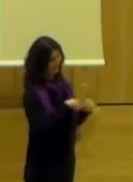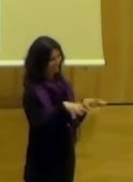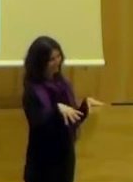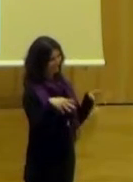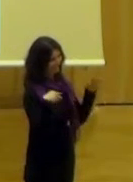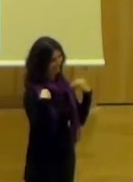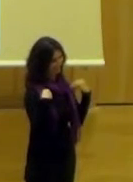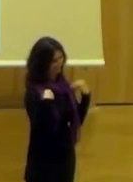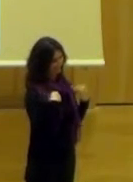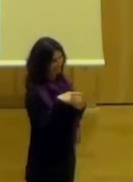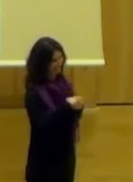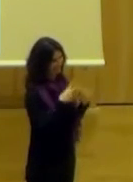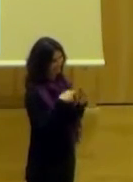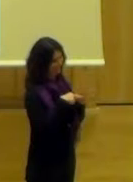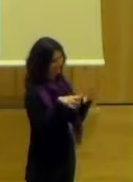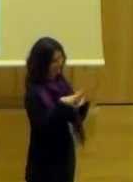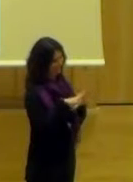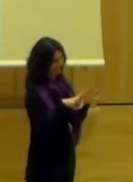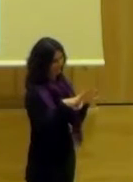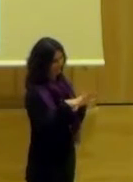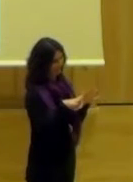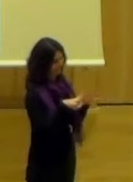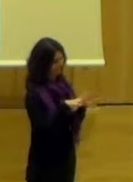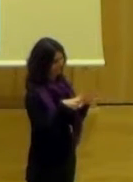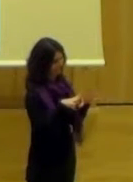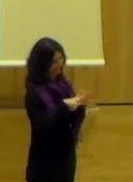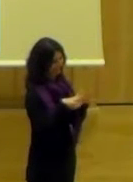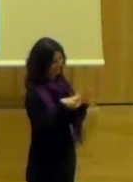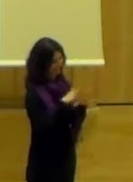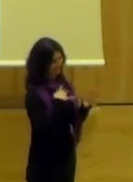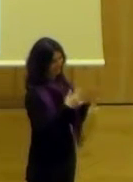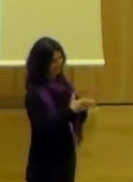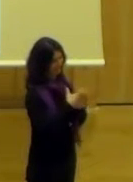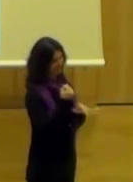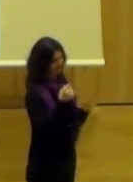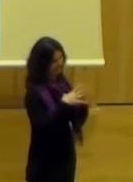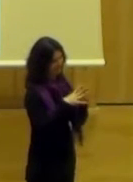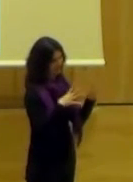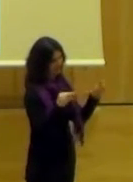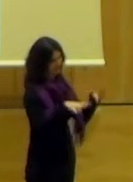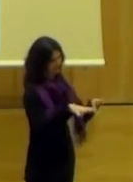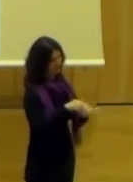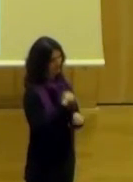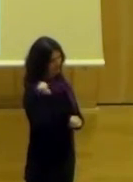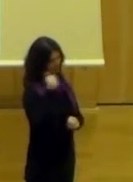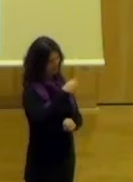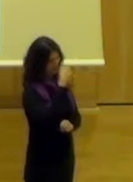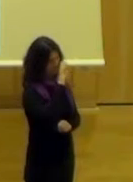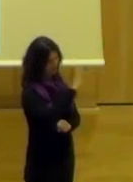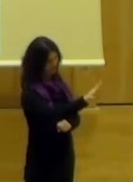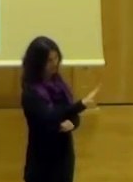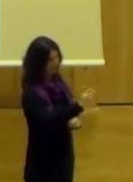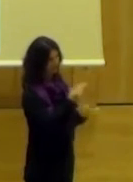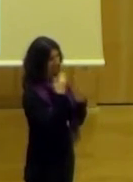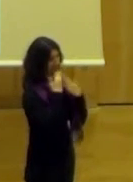la coordinación de la misma desde 2010. También fue presidenta de la Federación Andalucía Acoge durante 4 años. Muchas